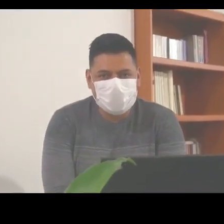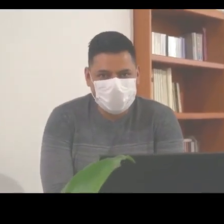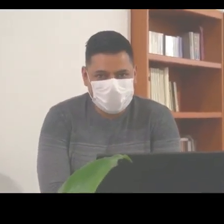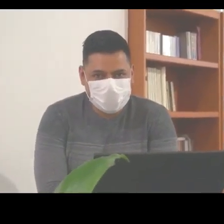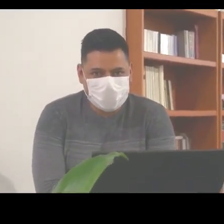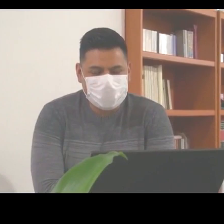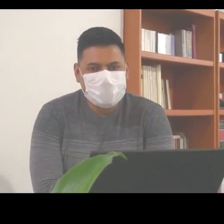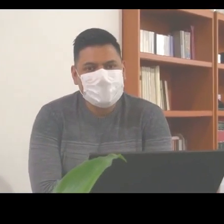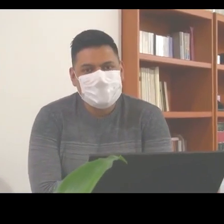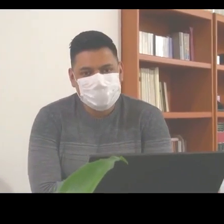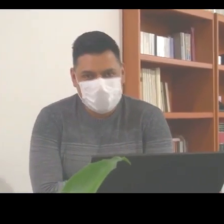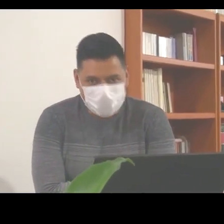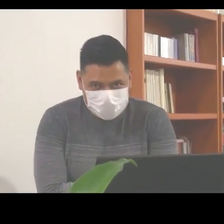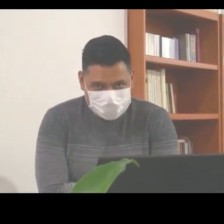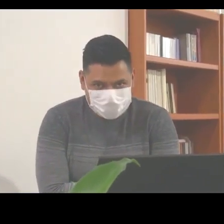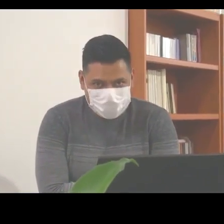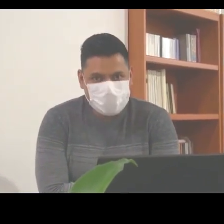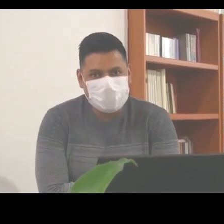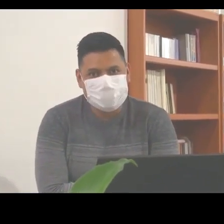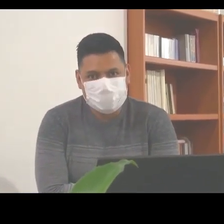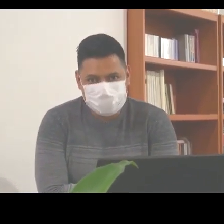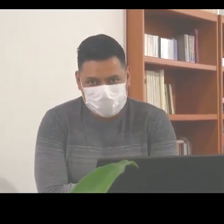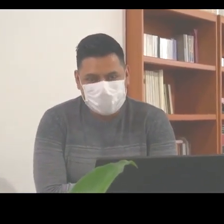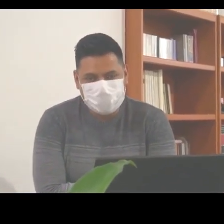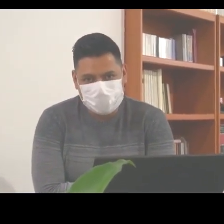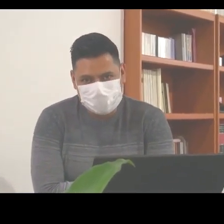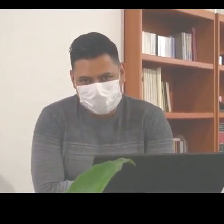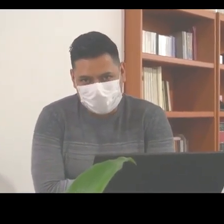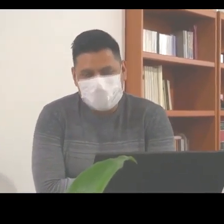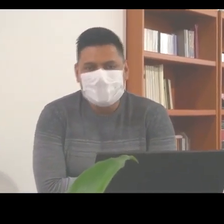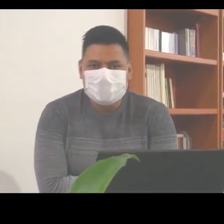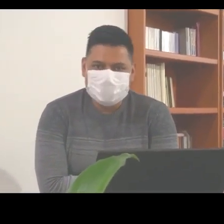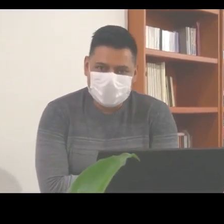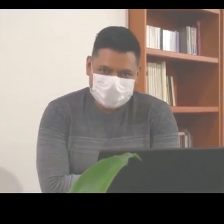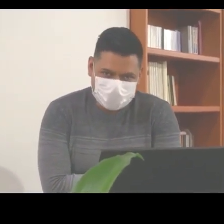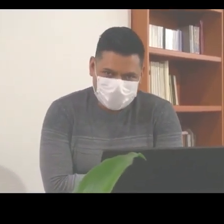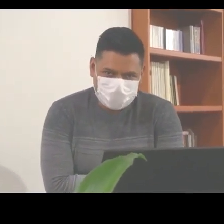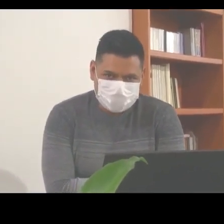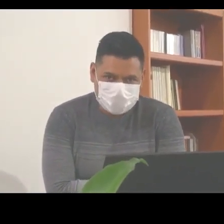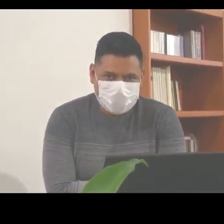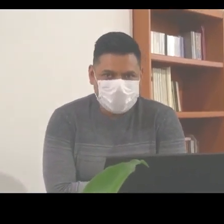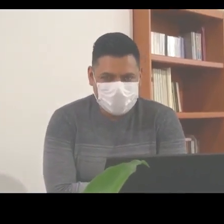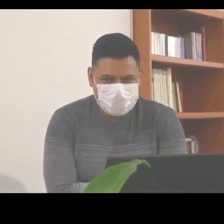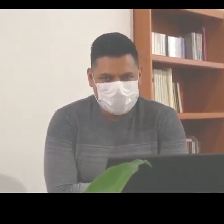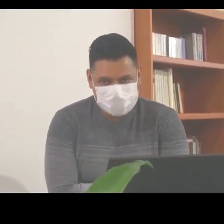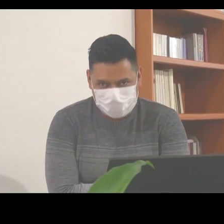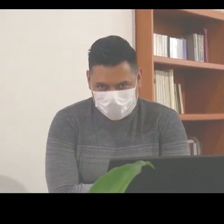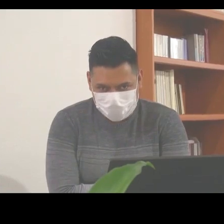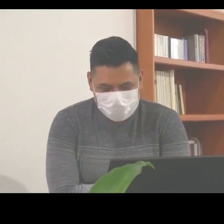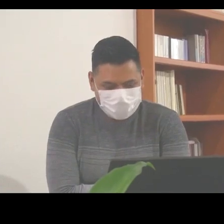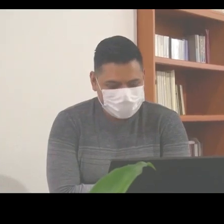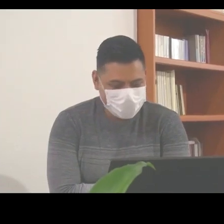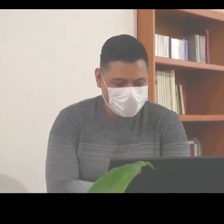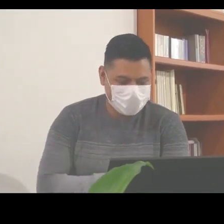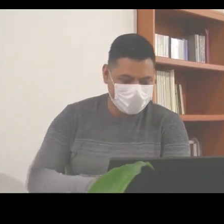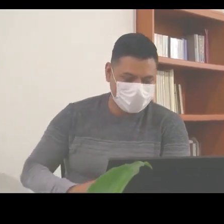es Ricardo Olvera Aguilar. Soy vocal secretario de la 07 Junta Distrital y secretario del Consejo en proceso